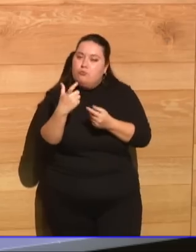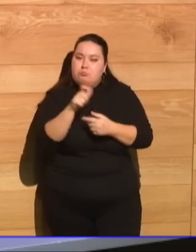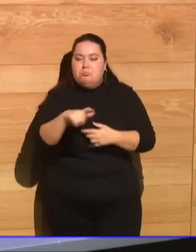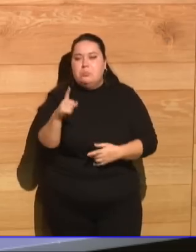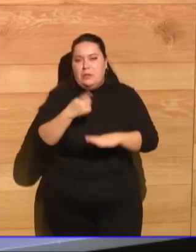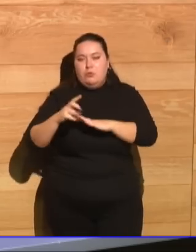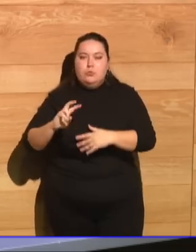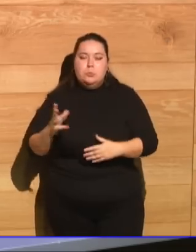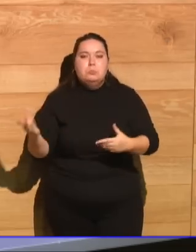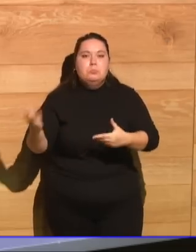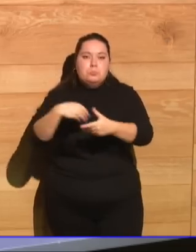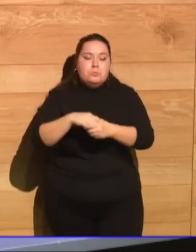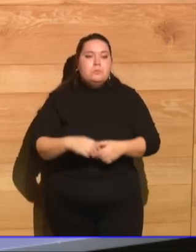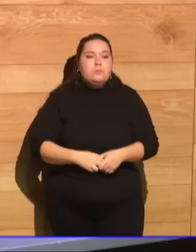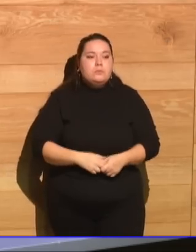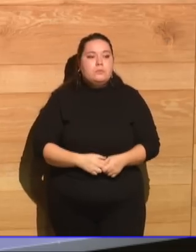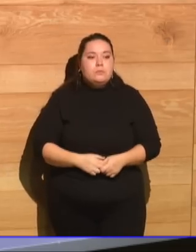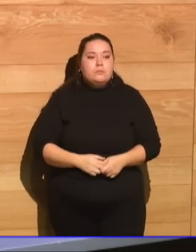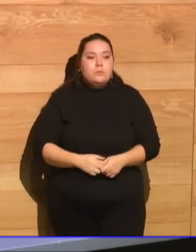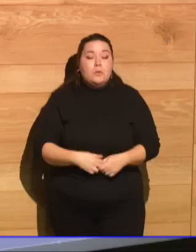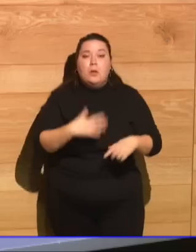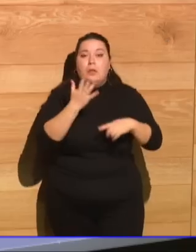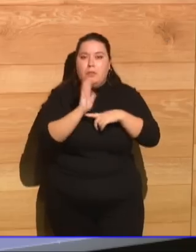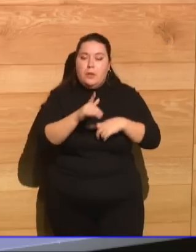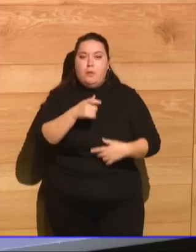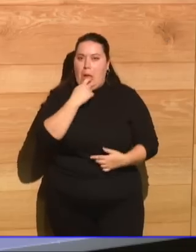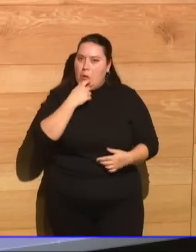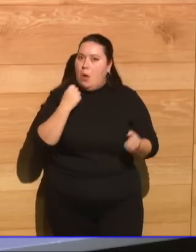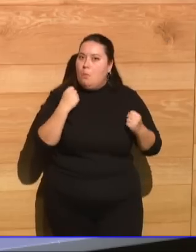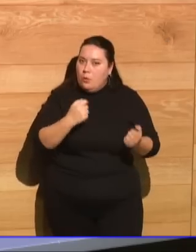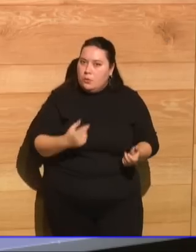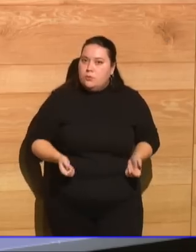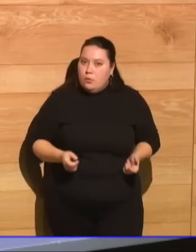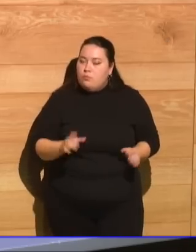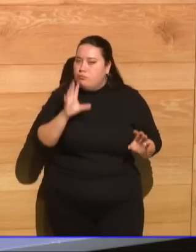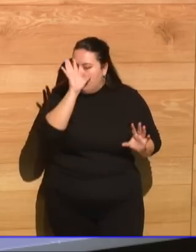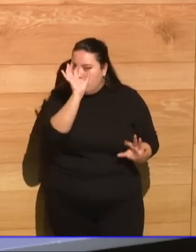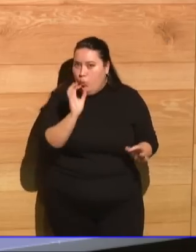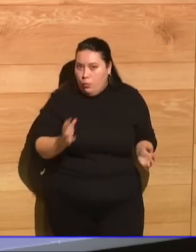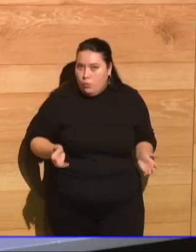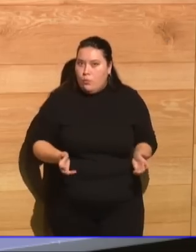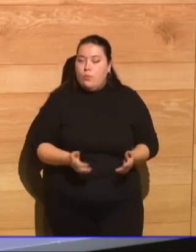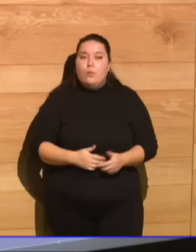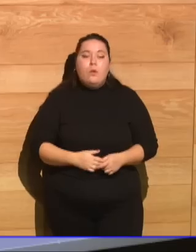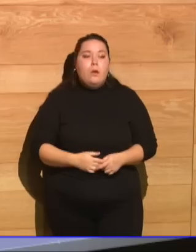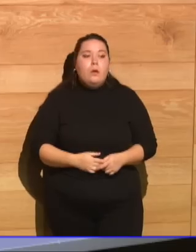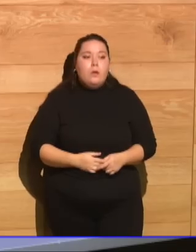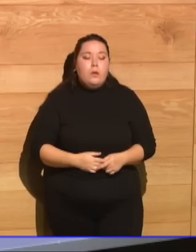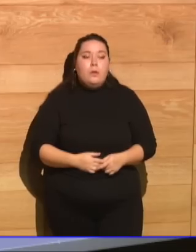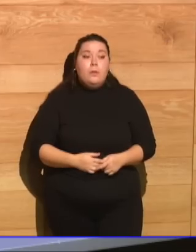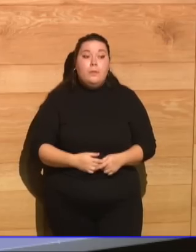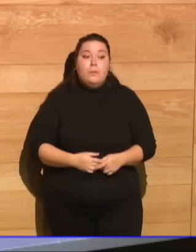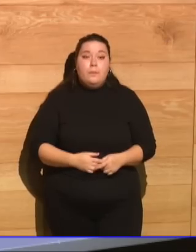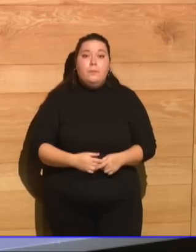sí, pero había un cine británico que era poderoso, evidentemente. Sucede, sin